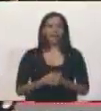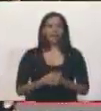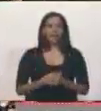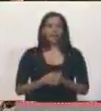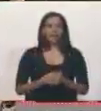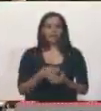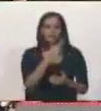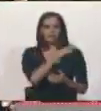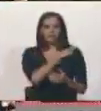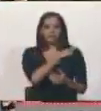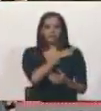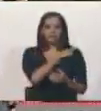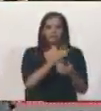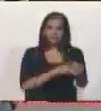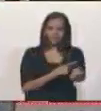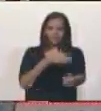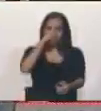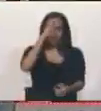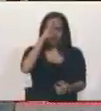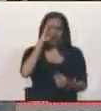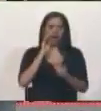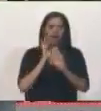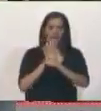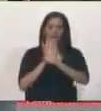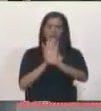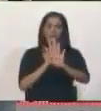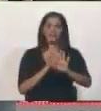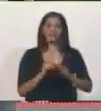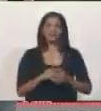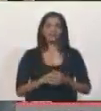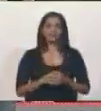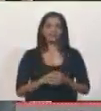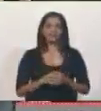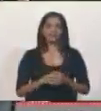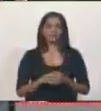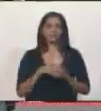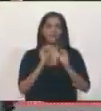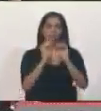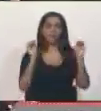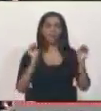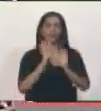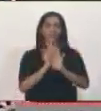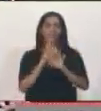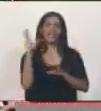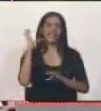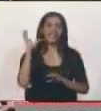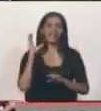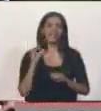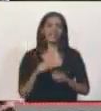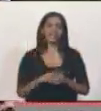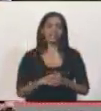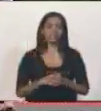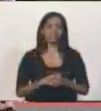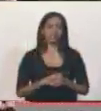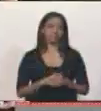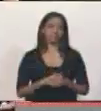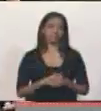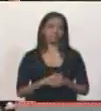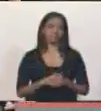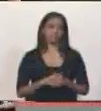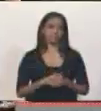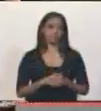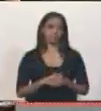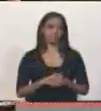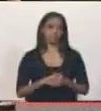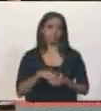capitán, hermano Diosdado, a la gran marcha. Ellos convocan una marcha en Caracas para